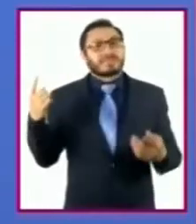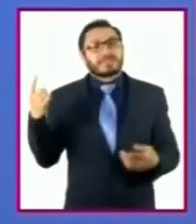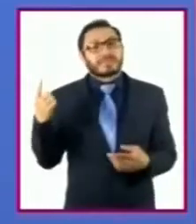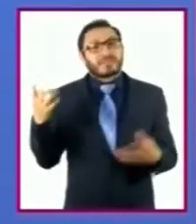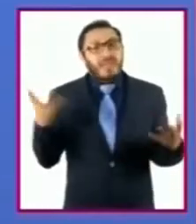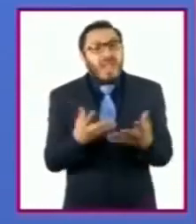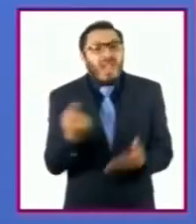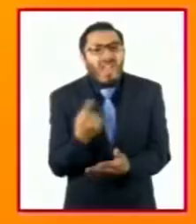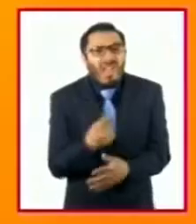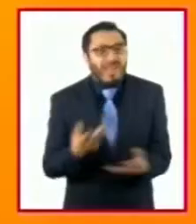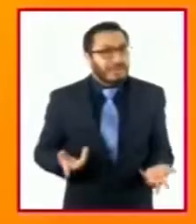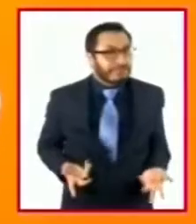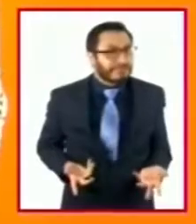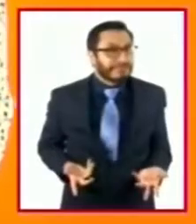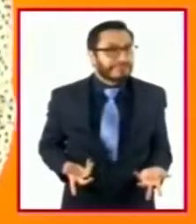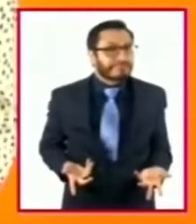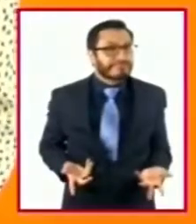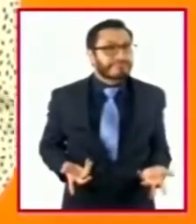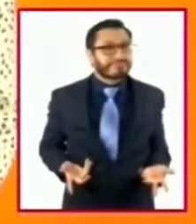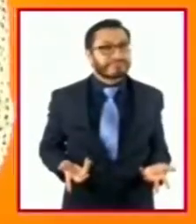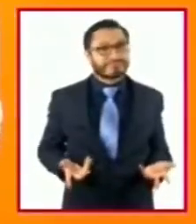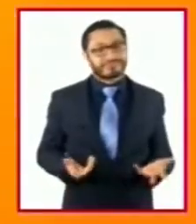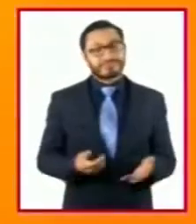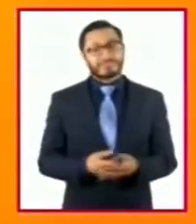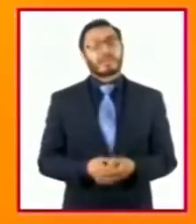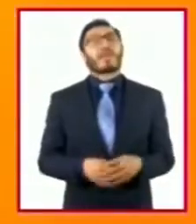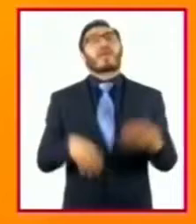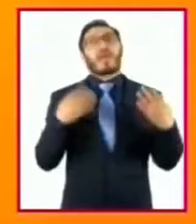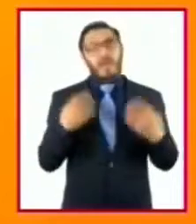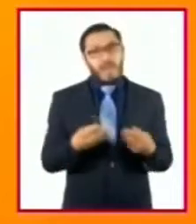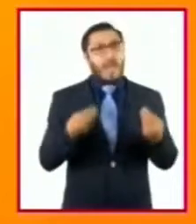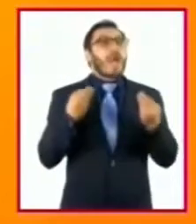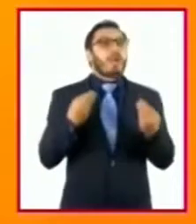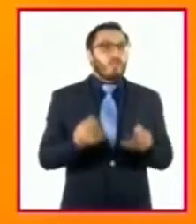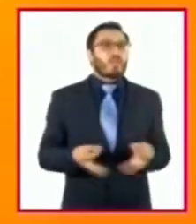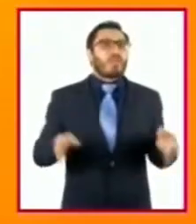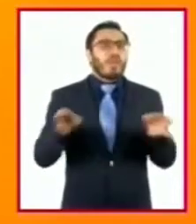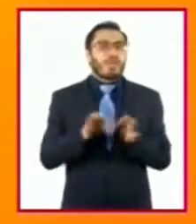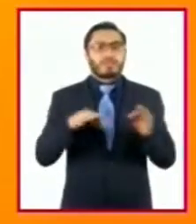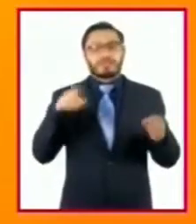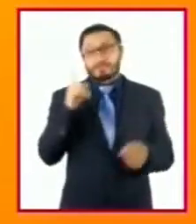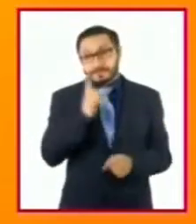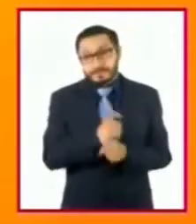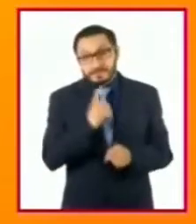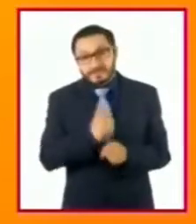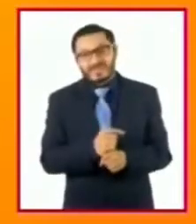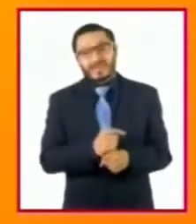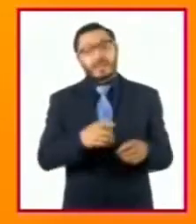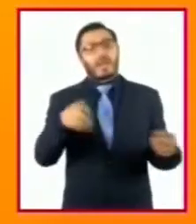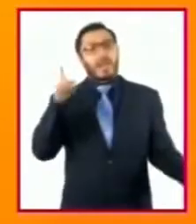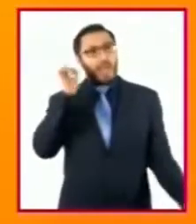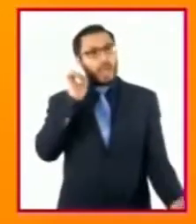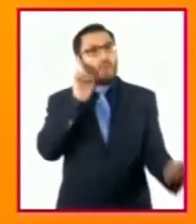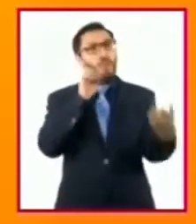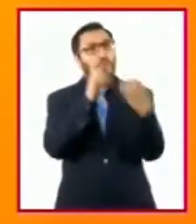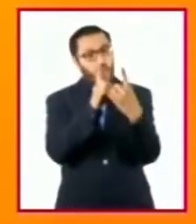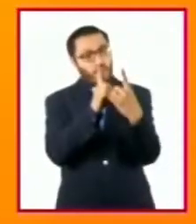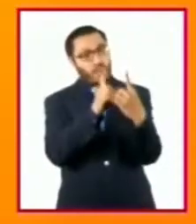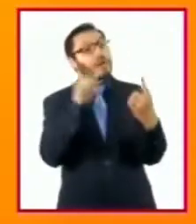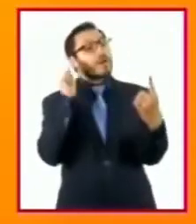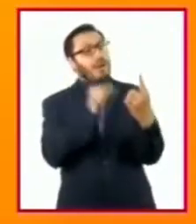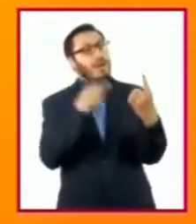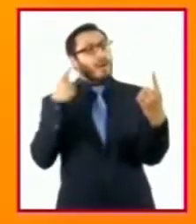caso? En este caso es importante acercarse primero a alguna persona que se dedique